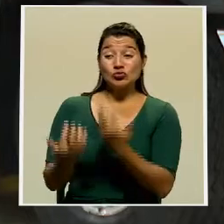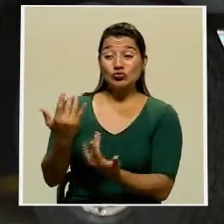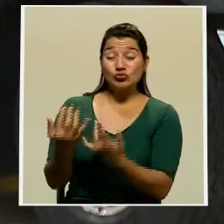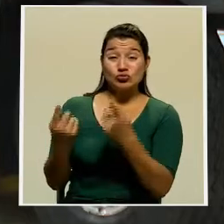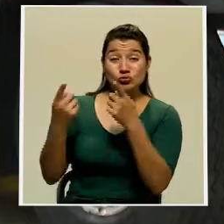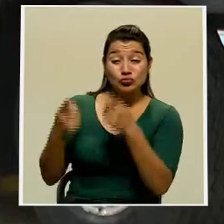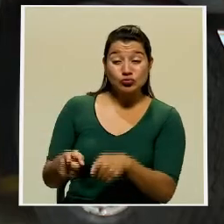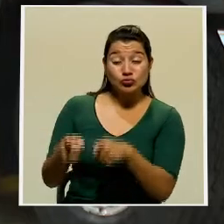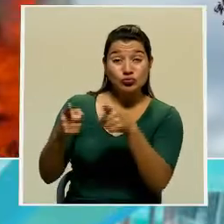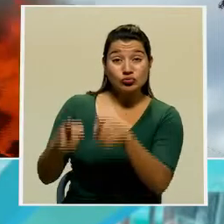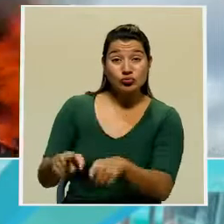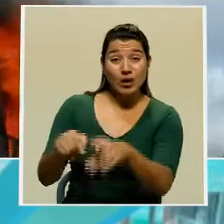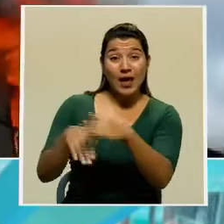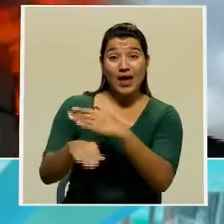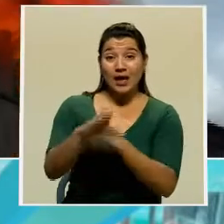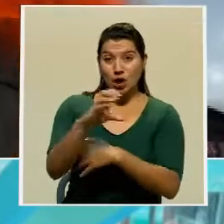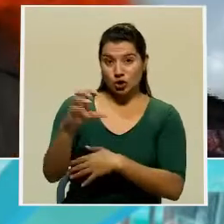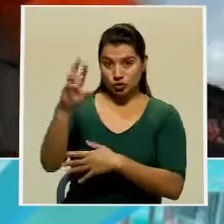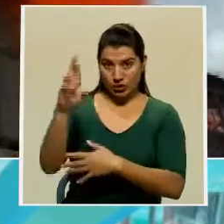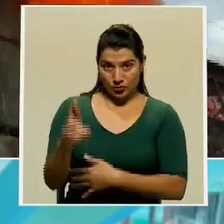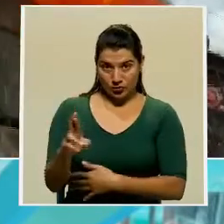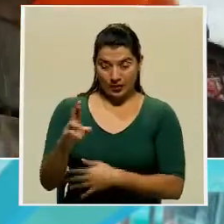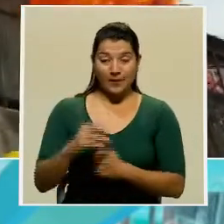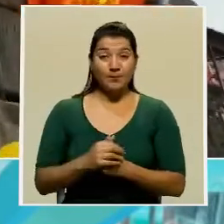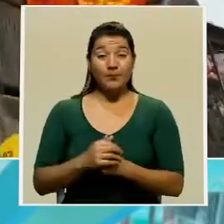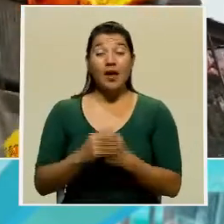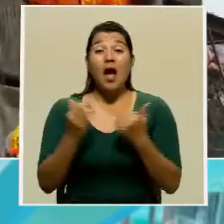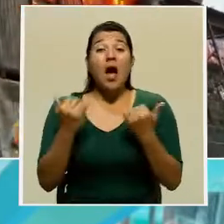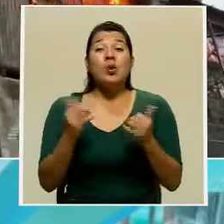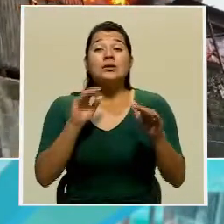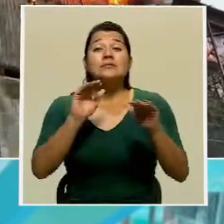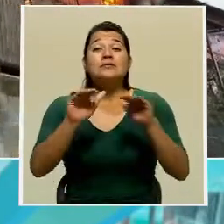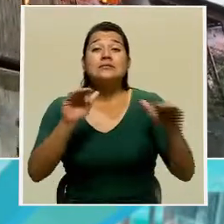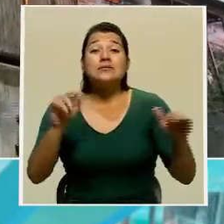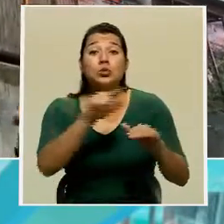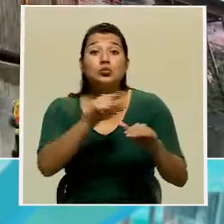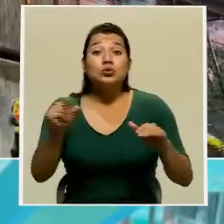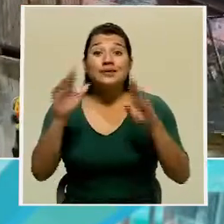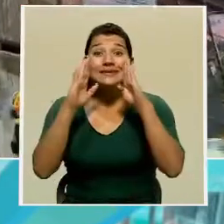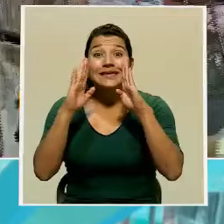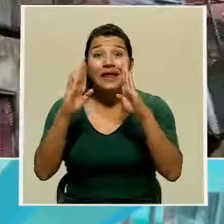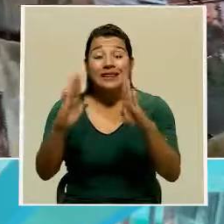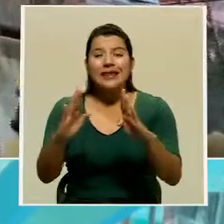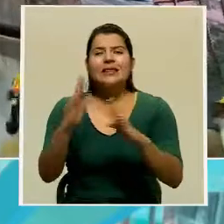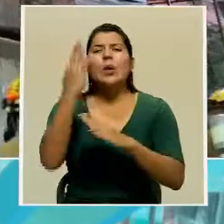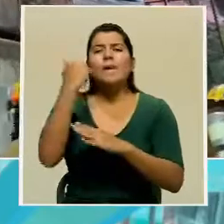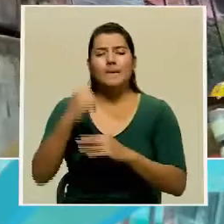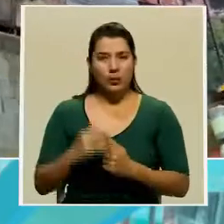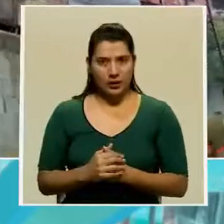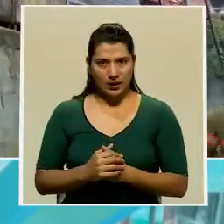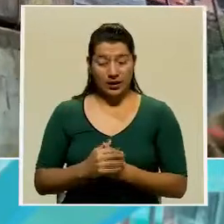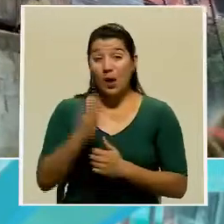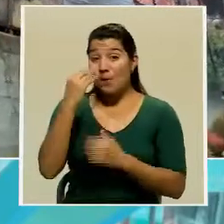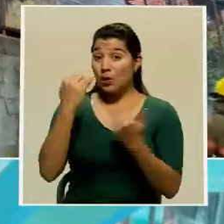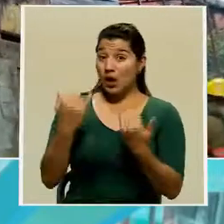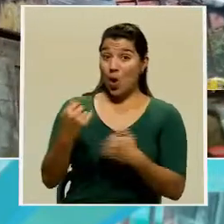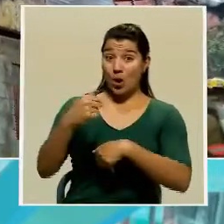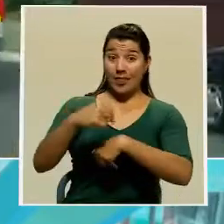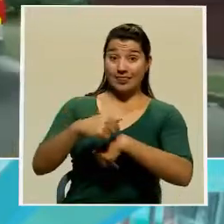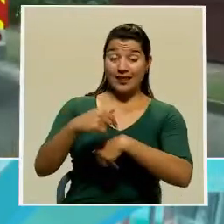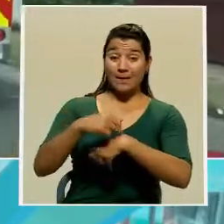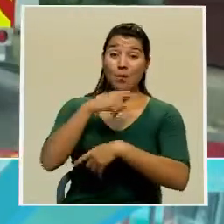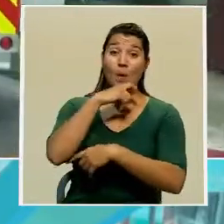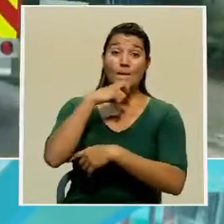en el país. El llamado que se hace es estar muy atentos durante estos días por varias razones. Estamos en época